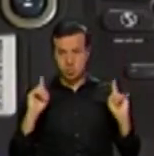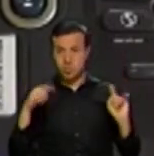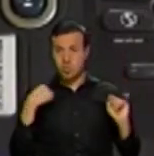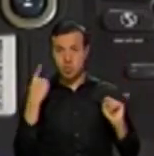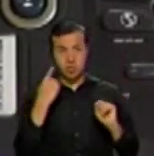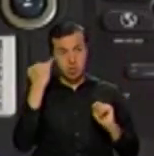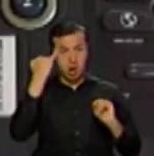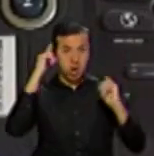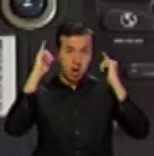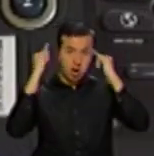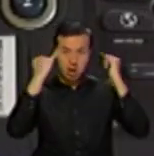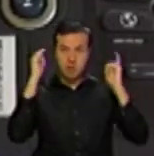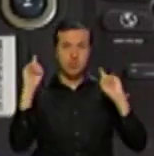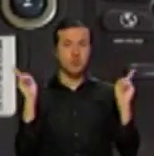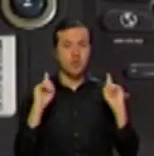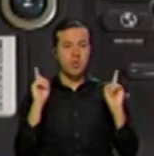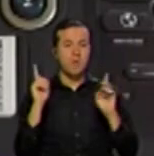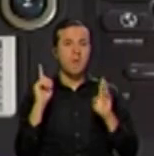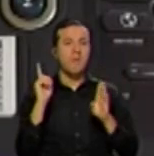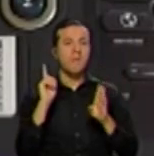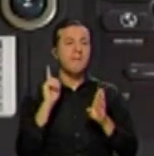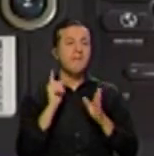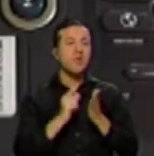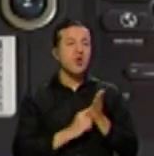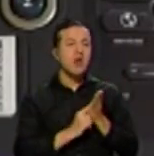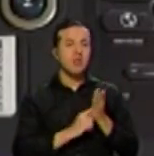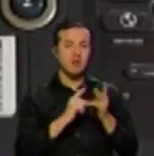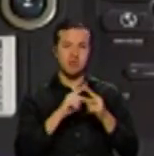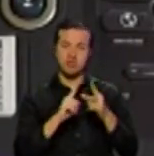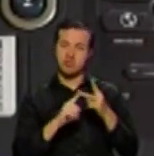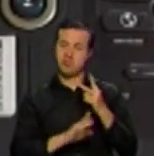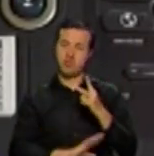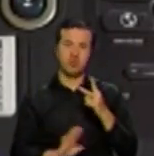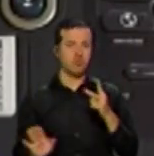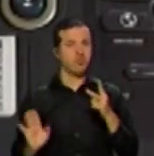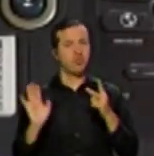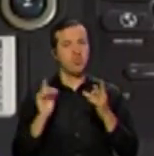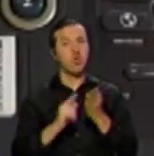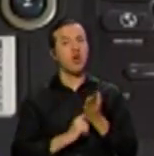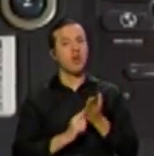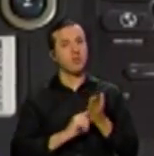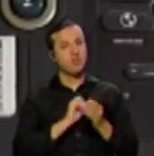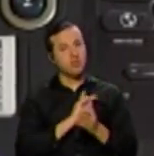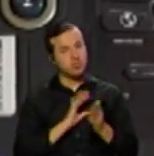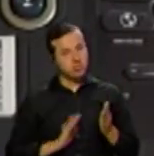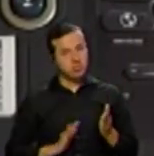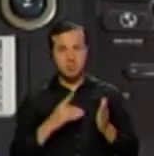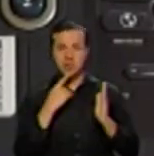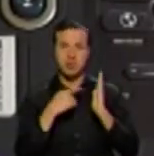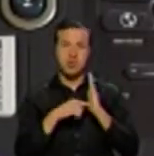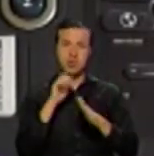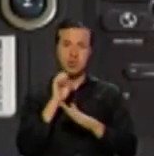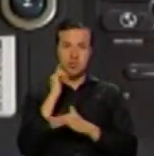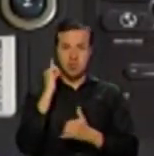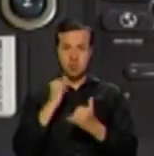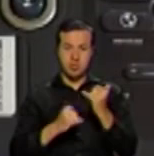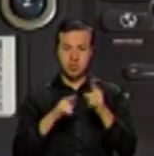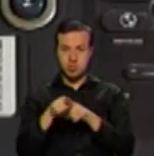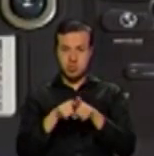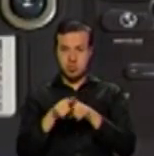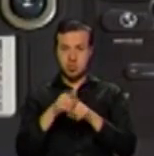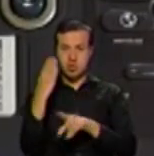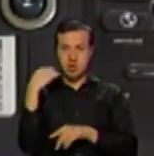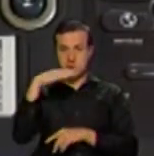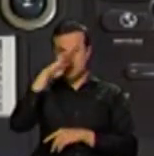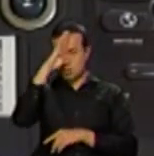nos inventamos, simplemente ensayamos una posibilidad, así como cuando Ecuador se jugó el último partido en el